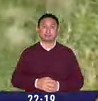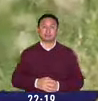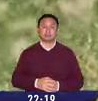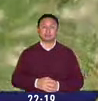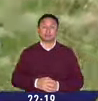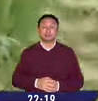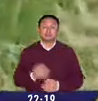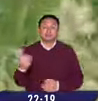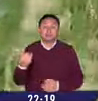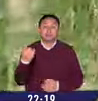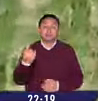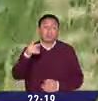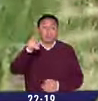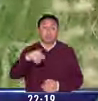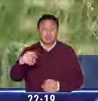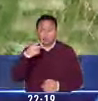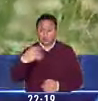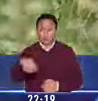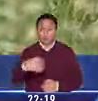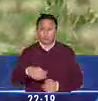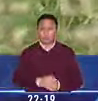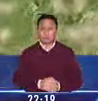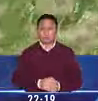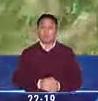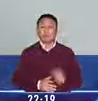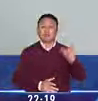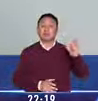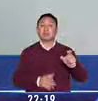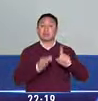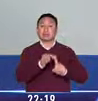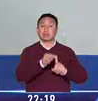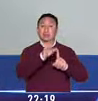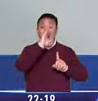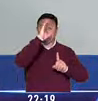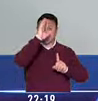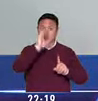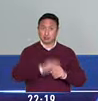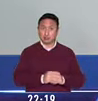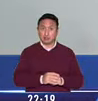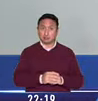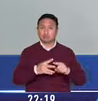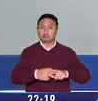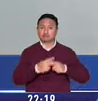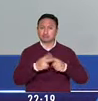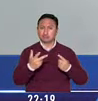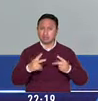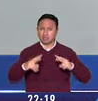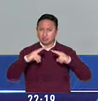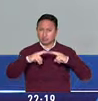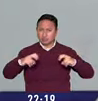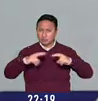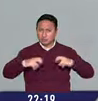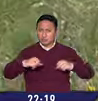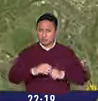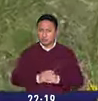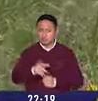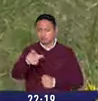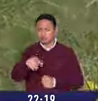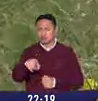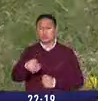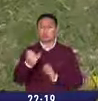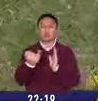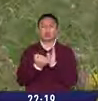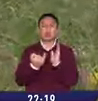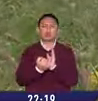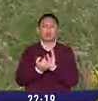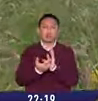como testigo de tan atroz hallazgo, mientras personal especializado de la Policía Nacional realiza las investigaciones pertinentes para conocer la identidad de la